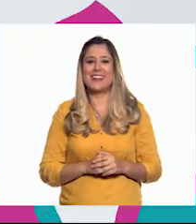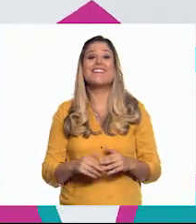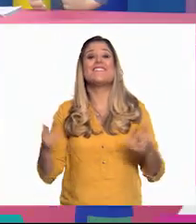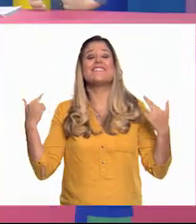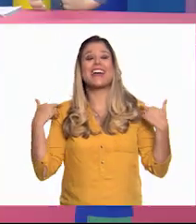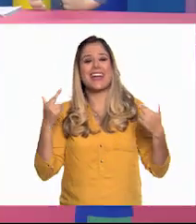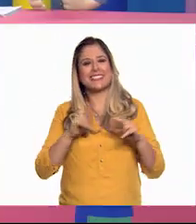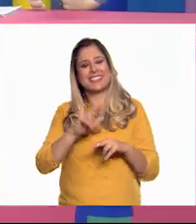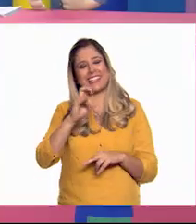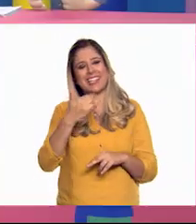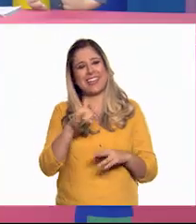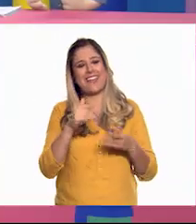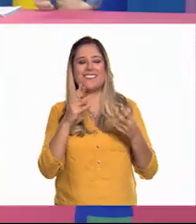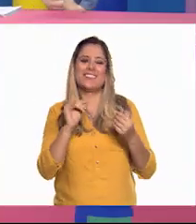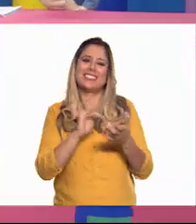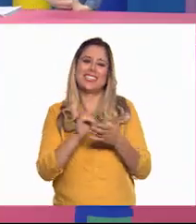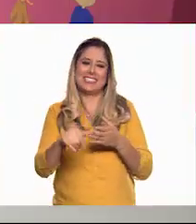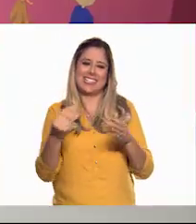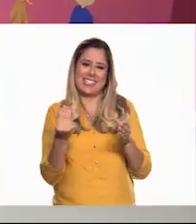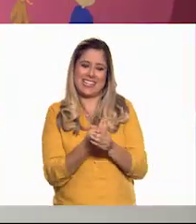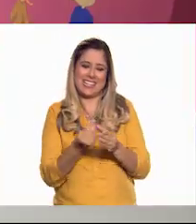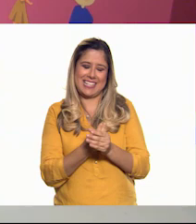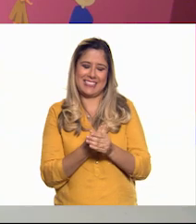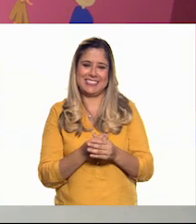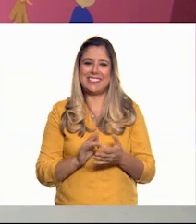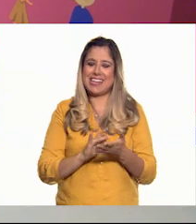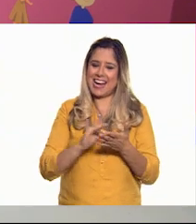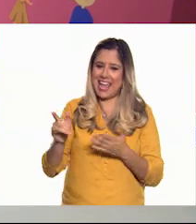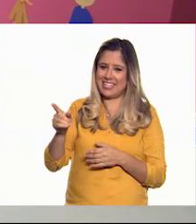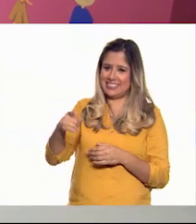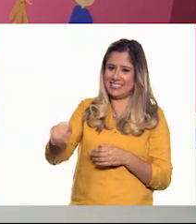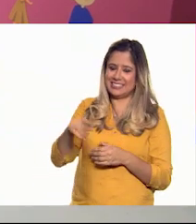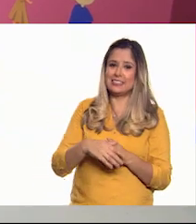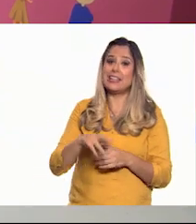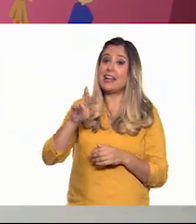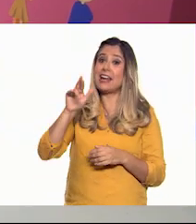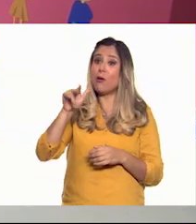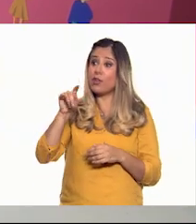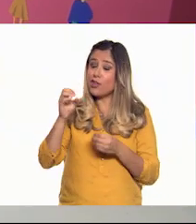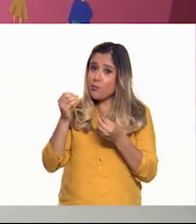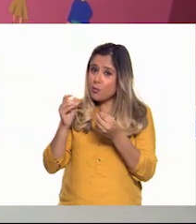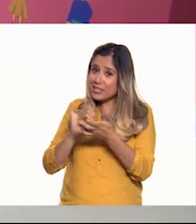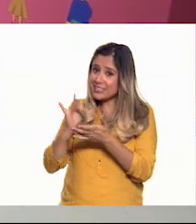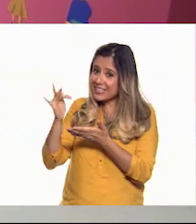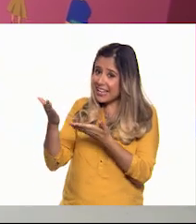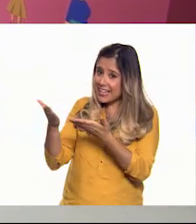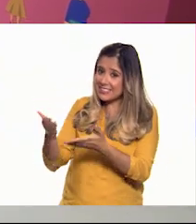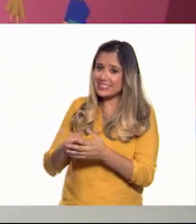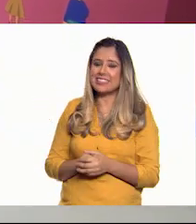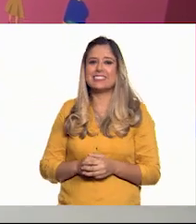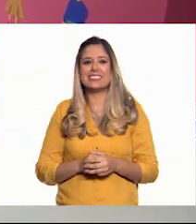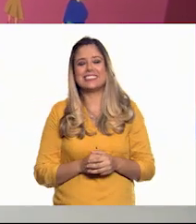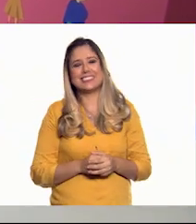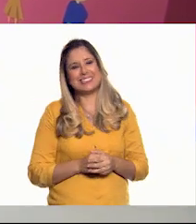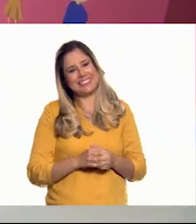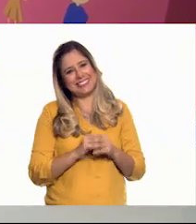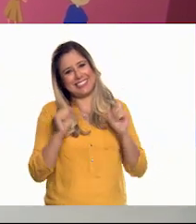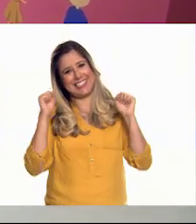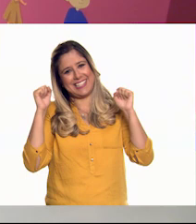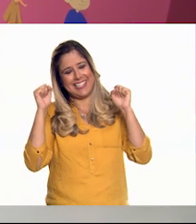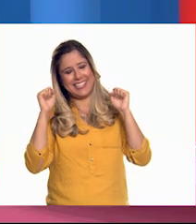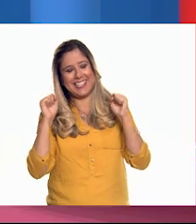Reina, muchísimas gracias por esta sesión. Gracias a ustedes. Raulito, también muchas gracias a ti.